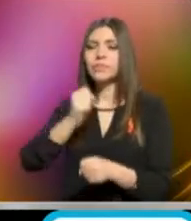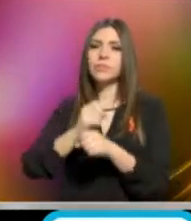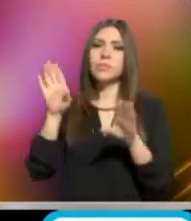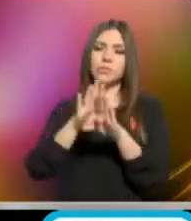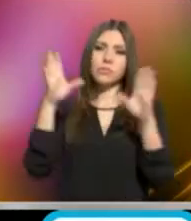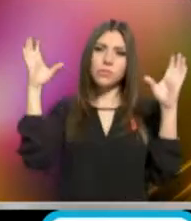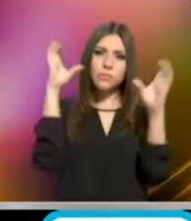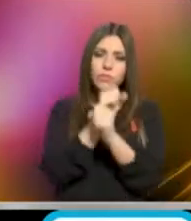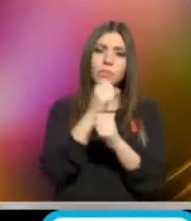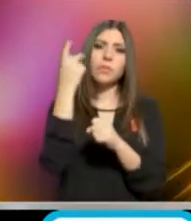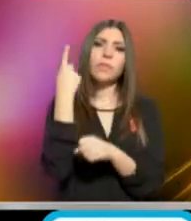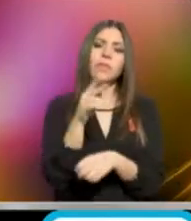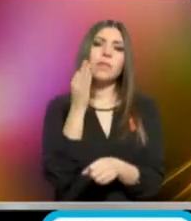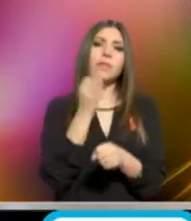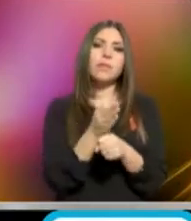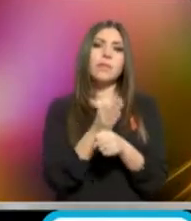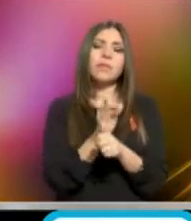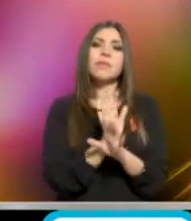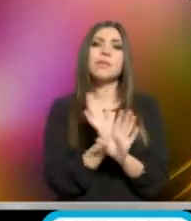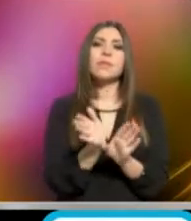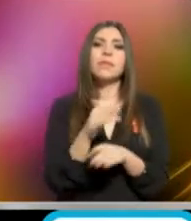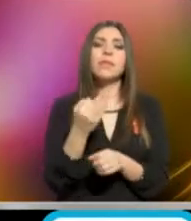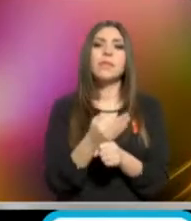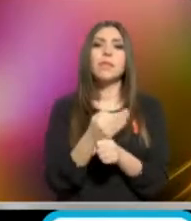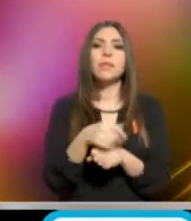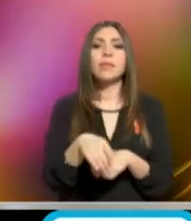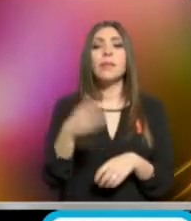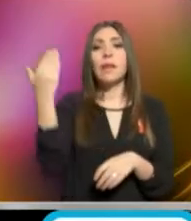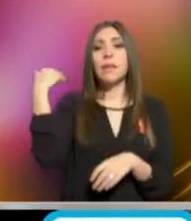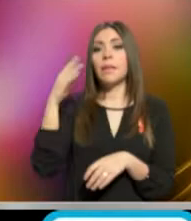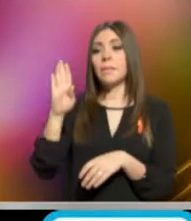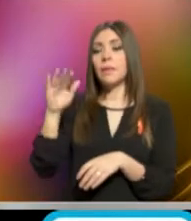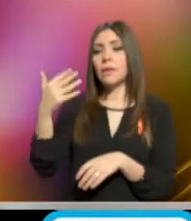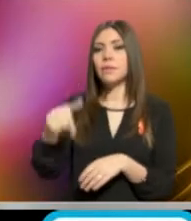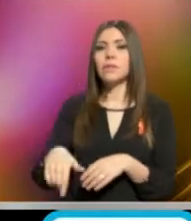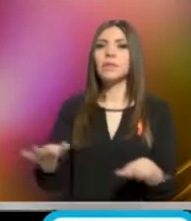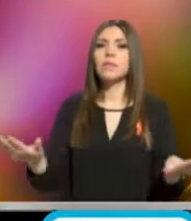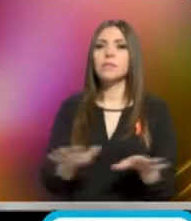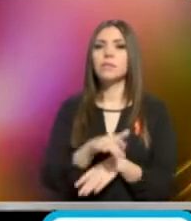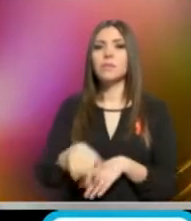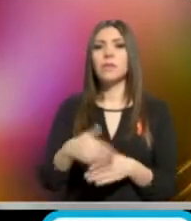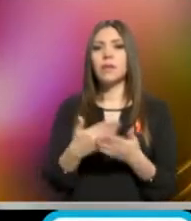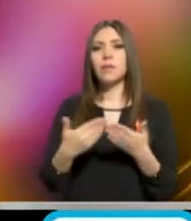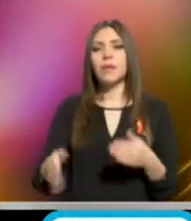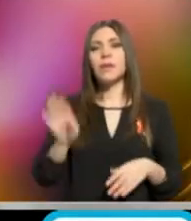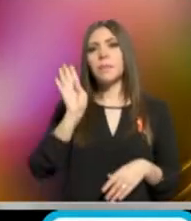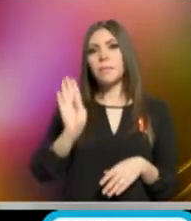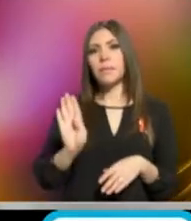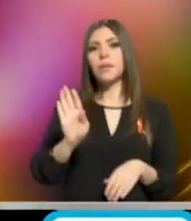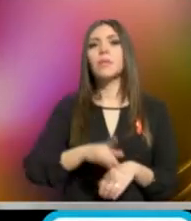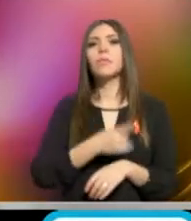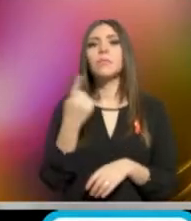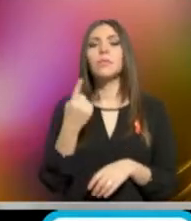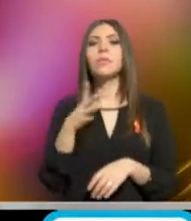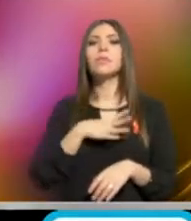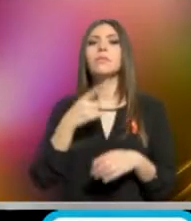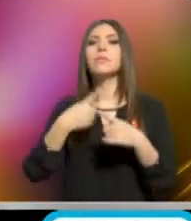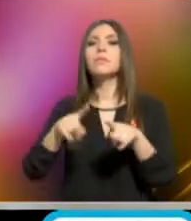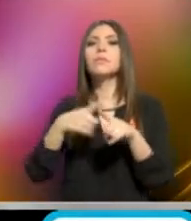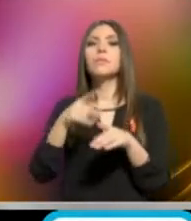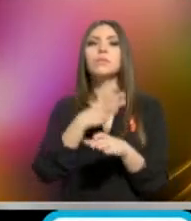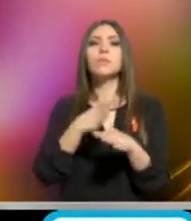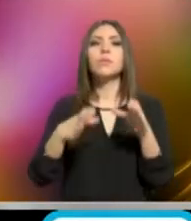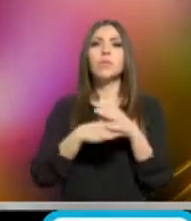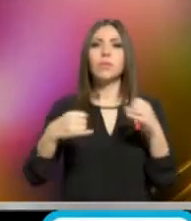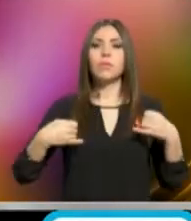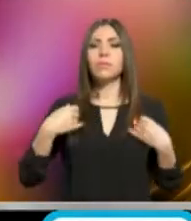la pasada? adultos. ¿Como B15? Yo creo que fue B15. ¿Y esta es B? Esta debe ser B y mira, no, debe ser B porque sí hay un par de cosas Sí, no creo, que los